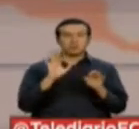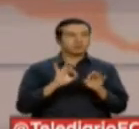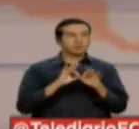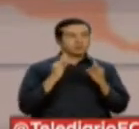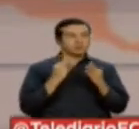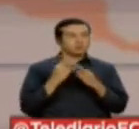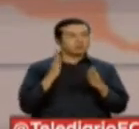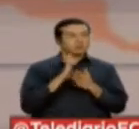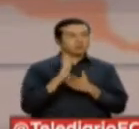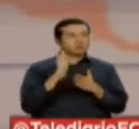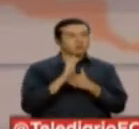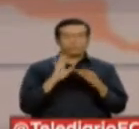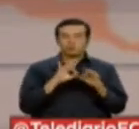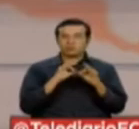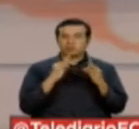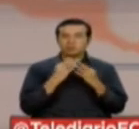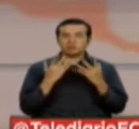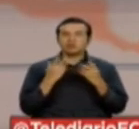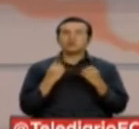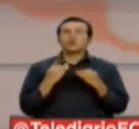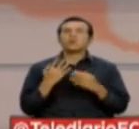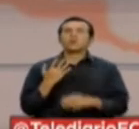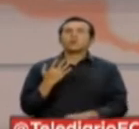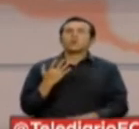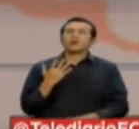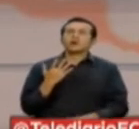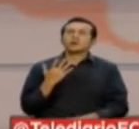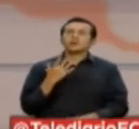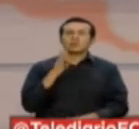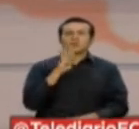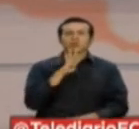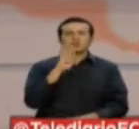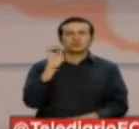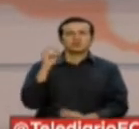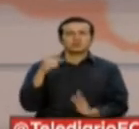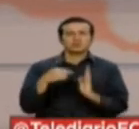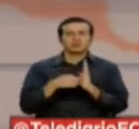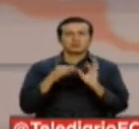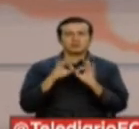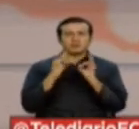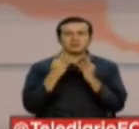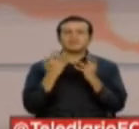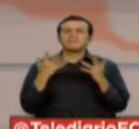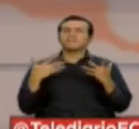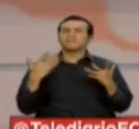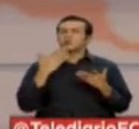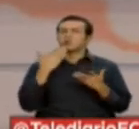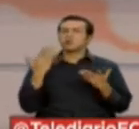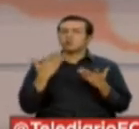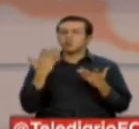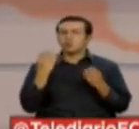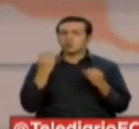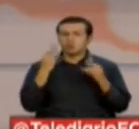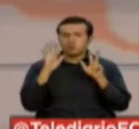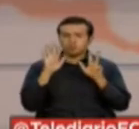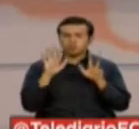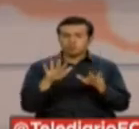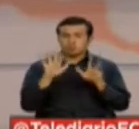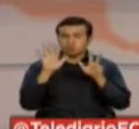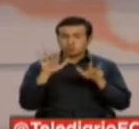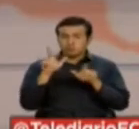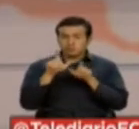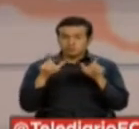Las escuelas de familias están llegando aproximadamente a 400.000 familias y operan a través de cerca de 8.000